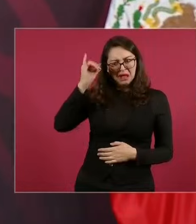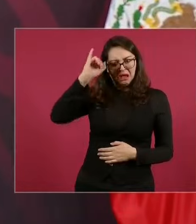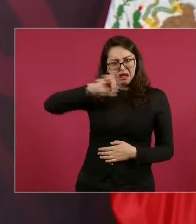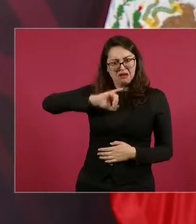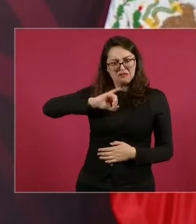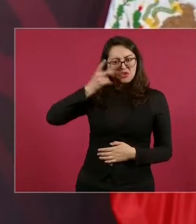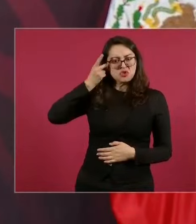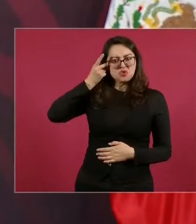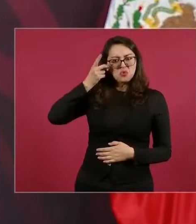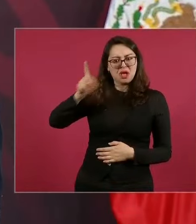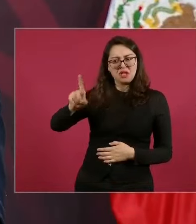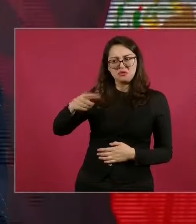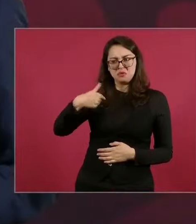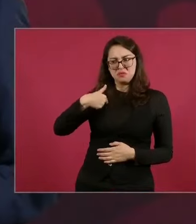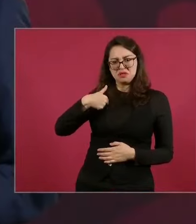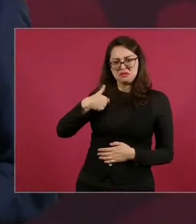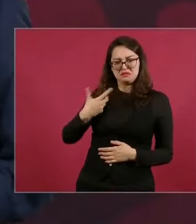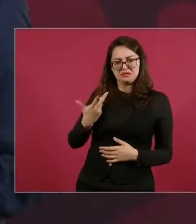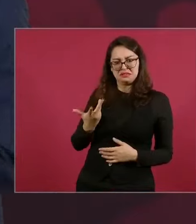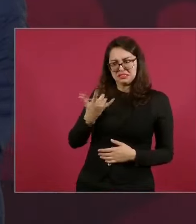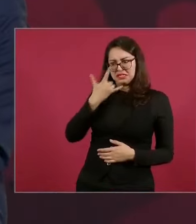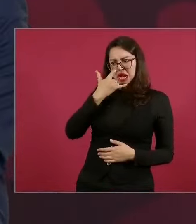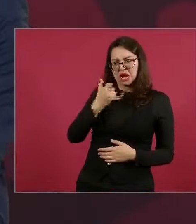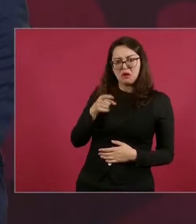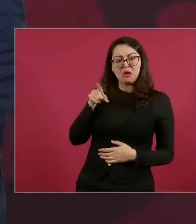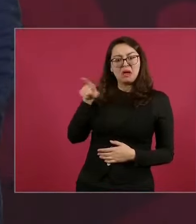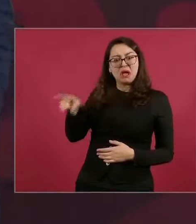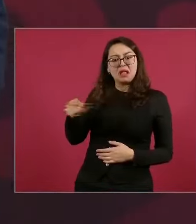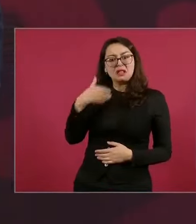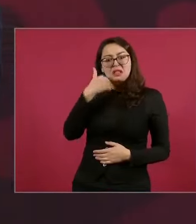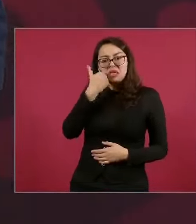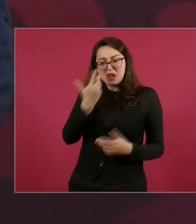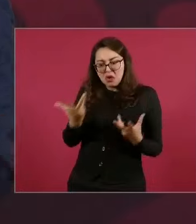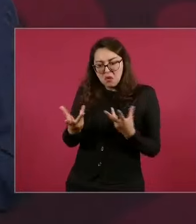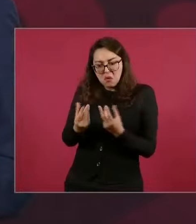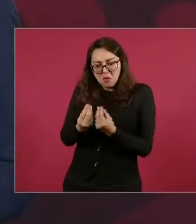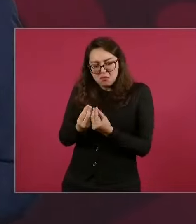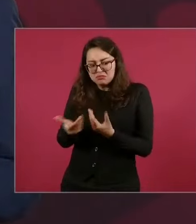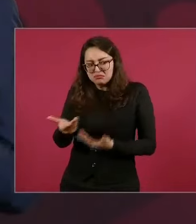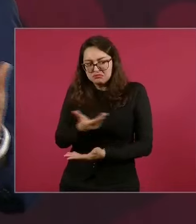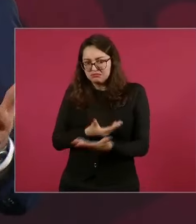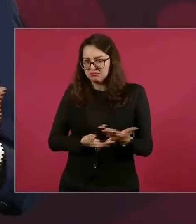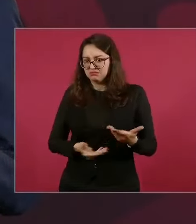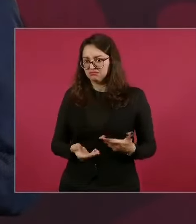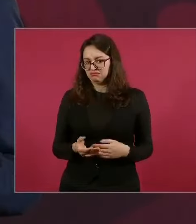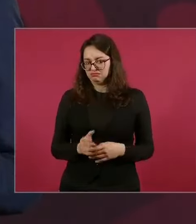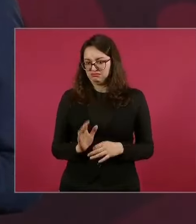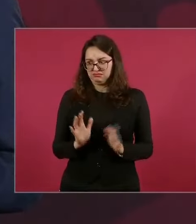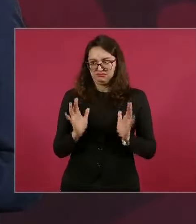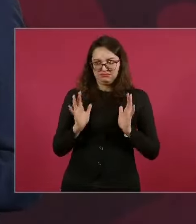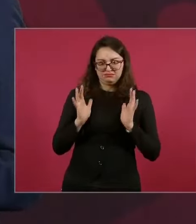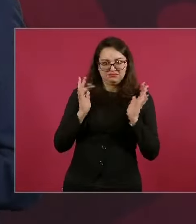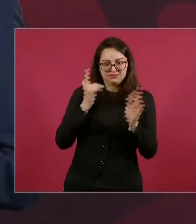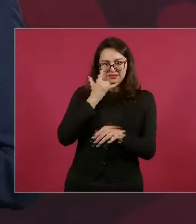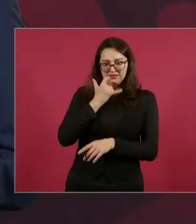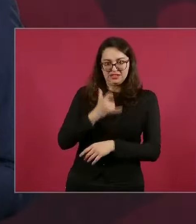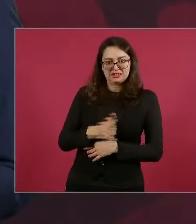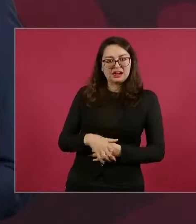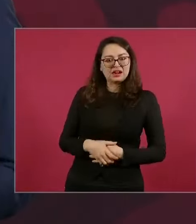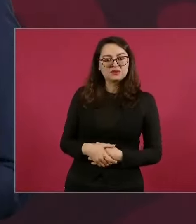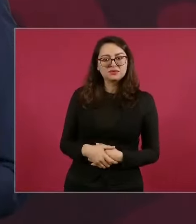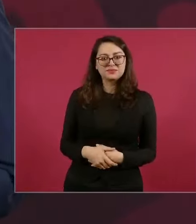oportunidad de siempre, y lo hemos tenido ahora el caso, de siempre presentar su punto de vista y enfrentarlo directamente. Creo que eso